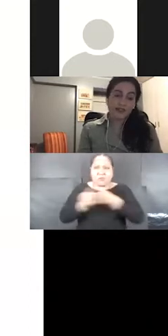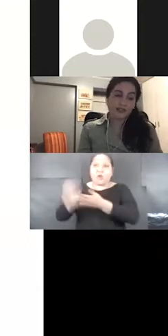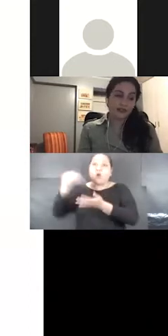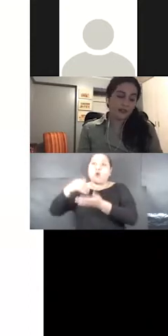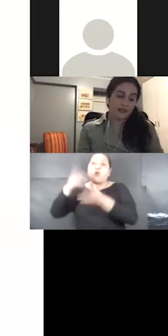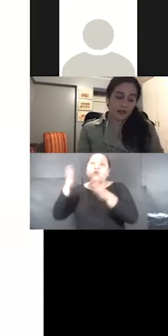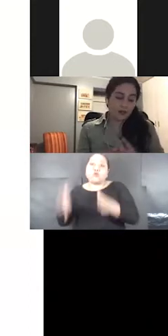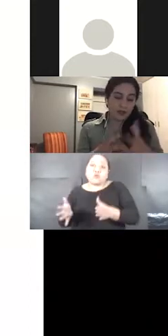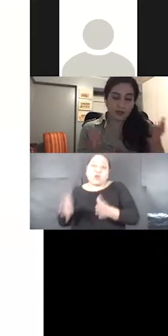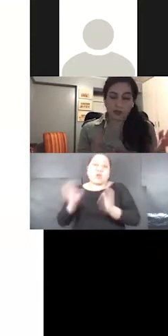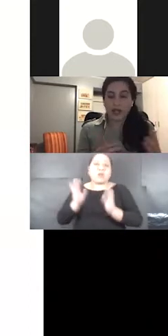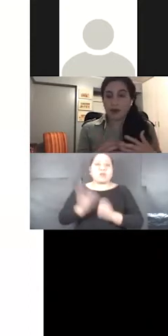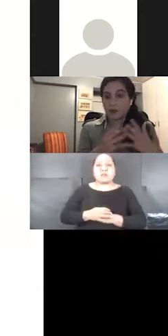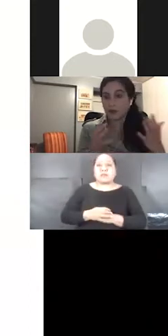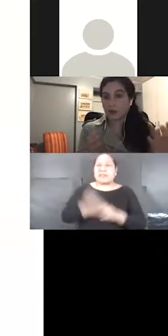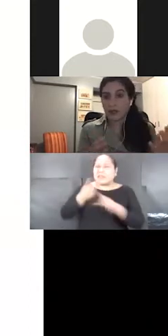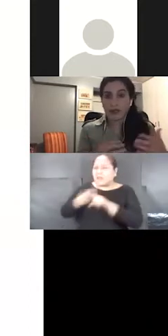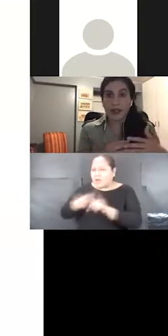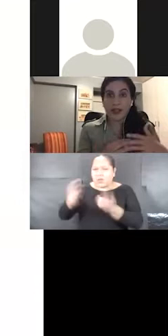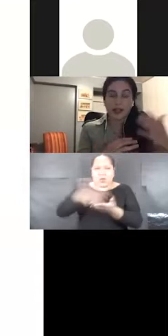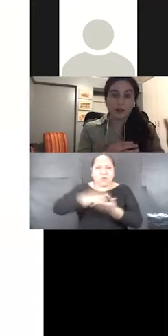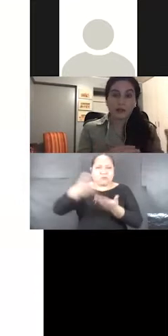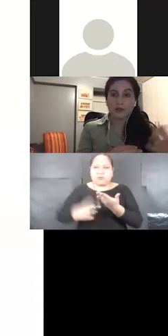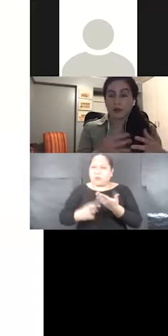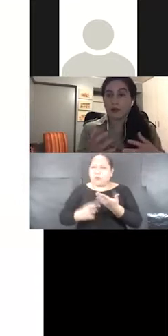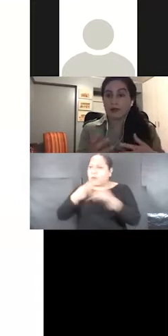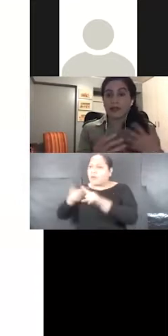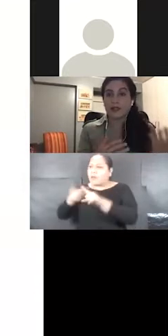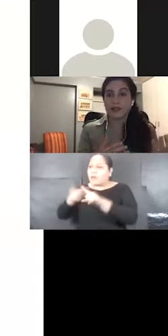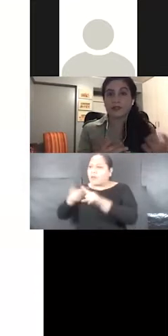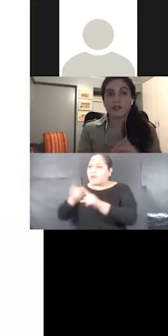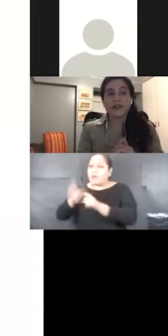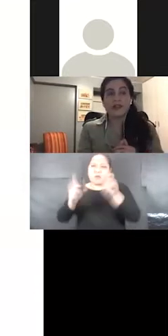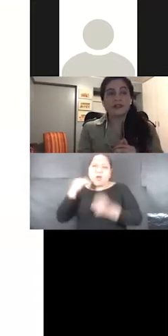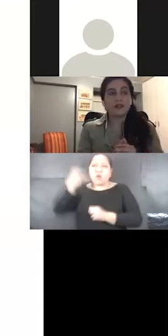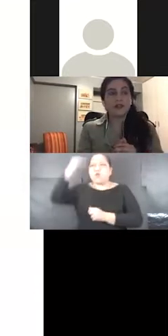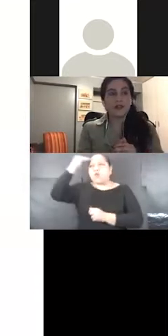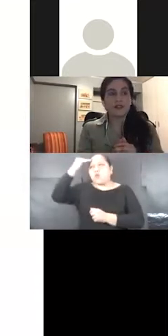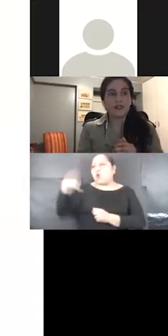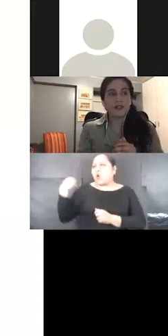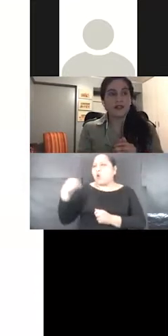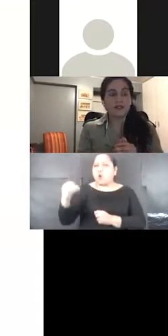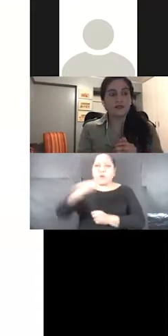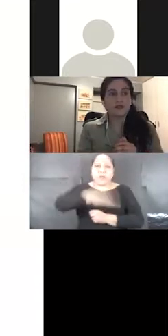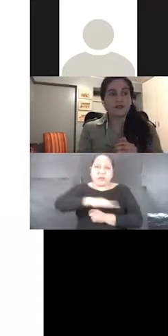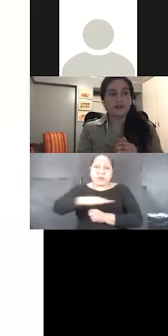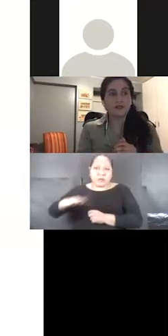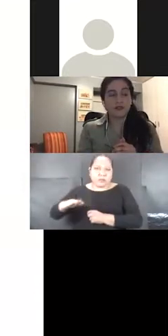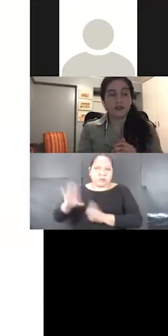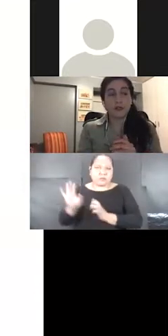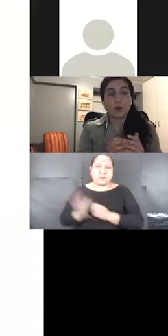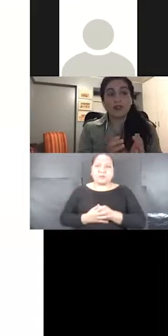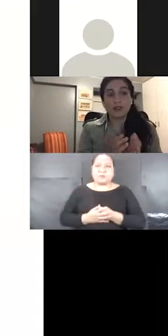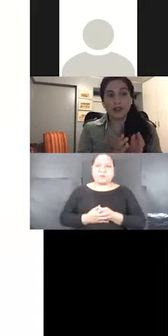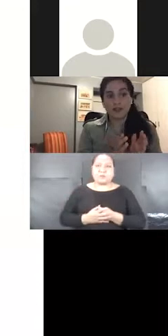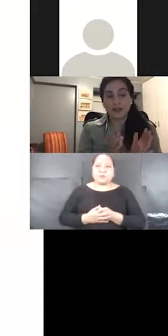y tenemos diversos programas para público en general, adultos, jóvenes, niños. Entonces, nos